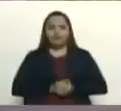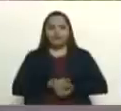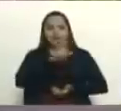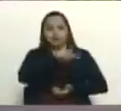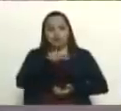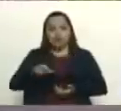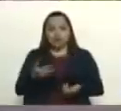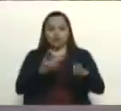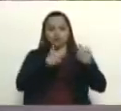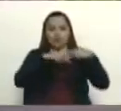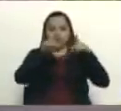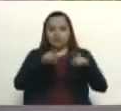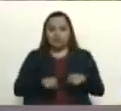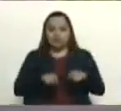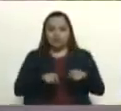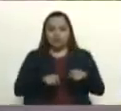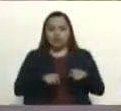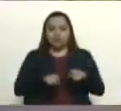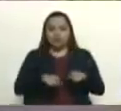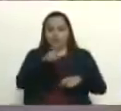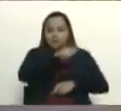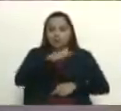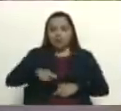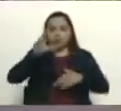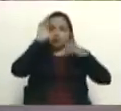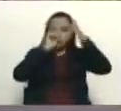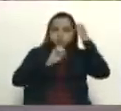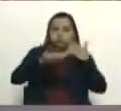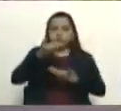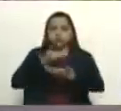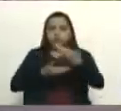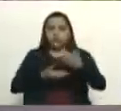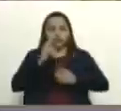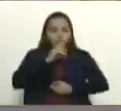representantes también del cuerpo diplomático, veo que están acá presentes.